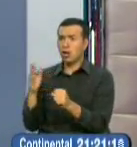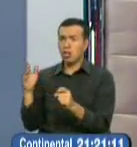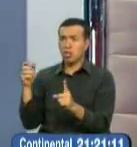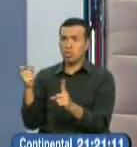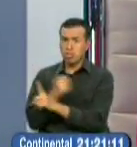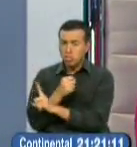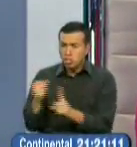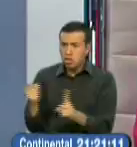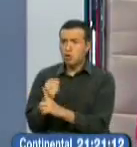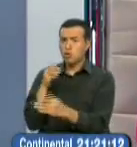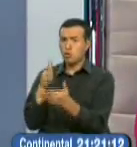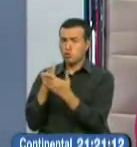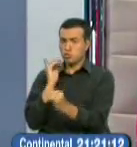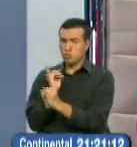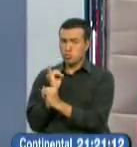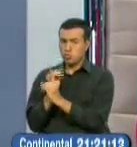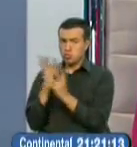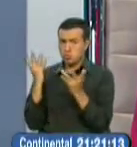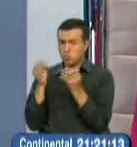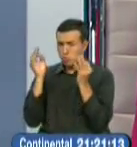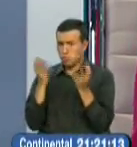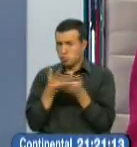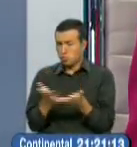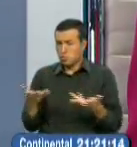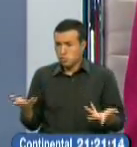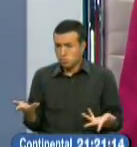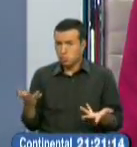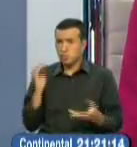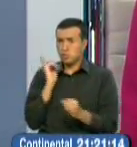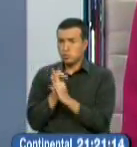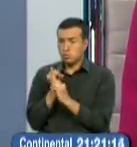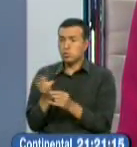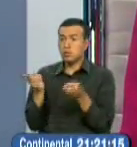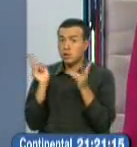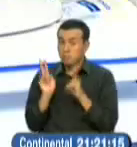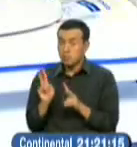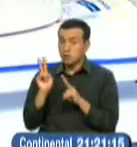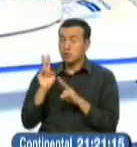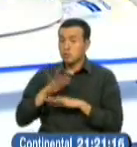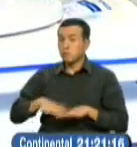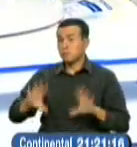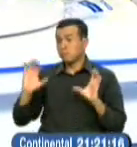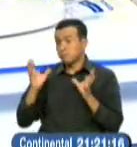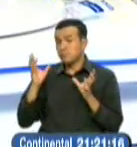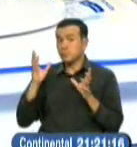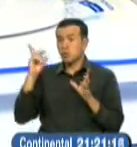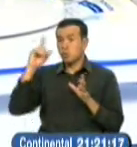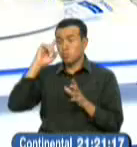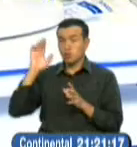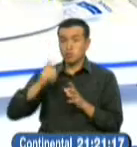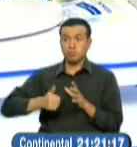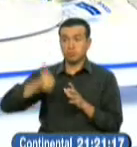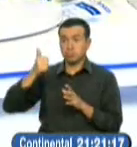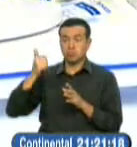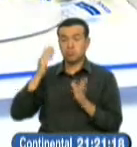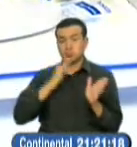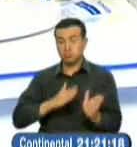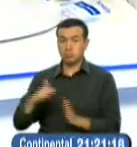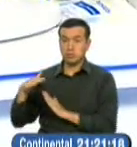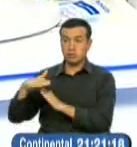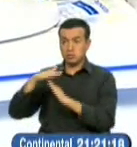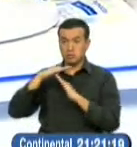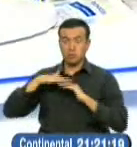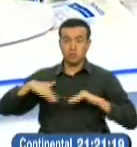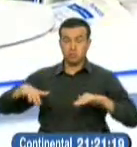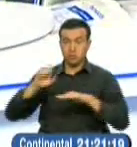ambiente de violencia contra la institución como tal, que no es solamente la institución, sino es parte de lo que es el Estado, de esta construcción pacífica que